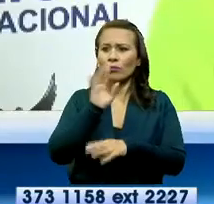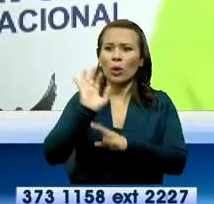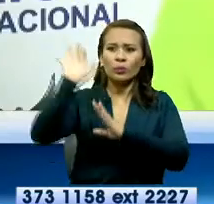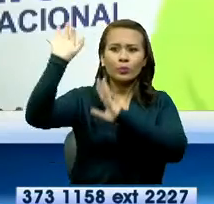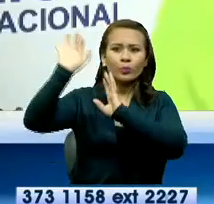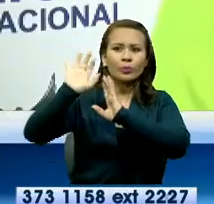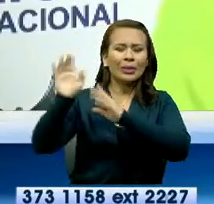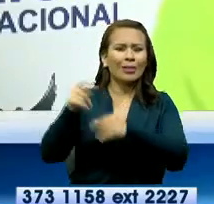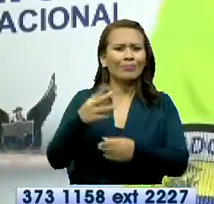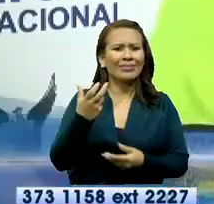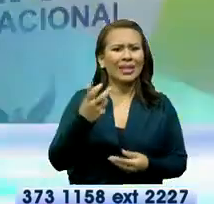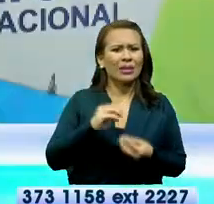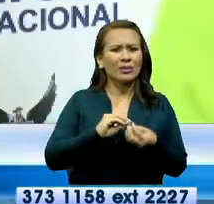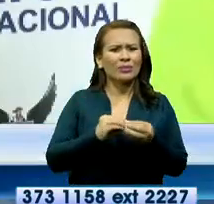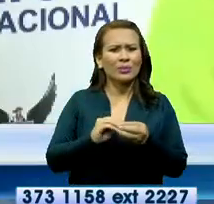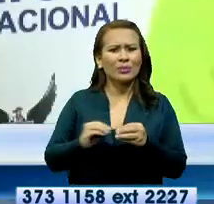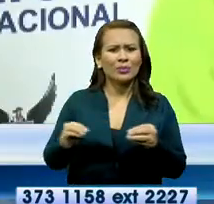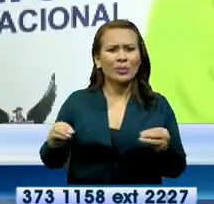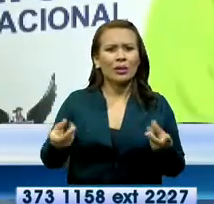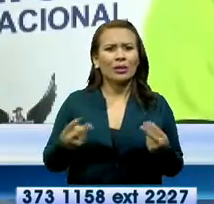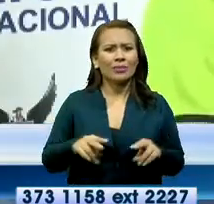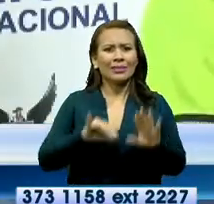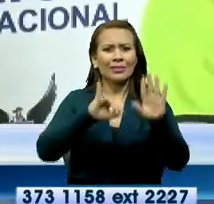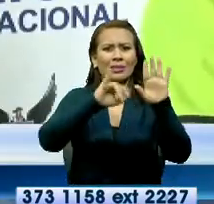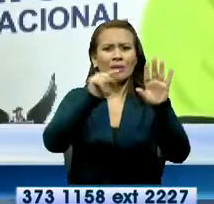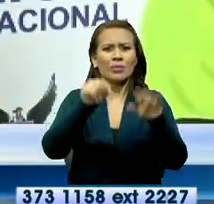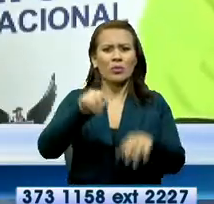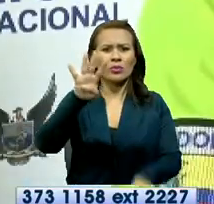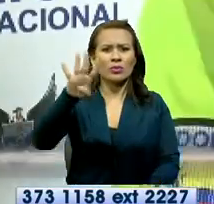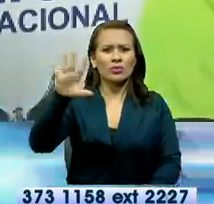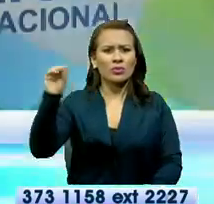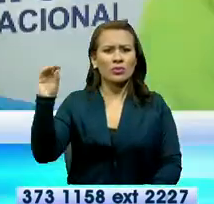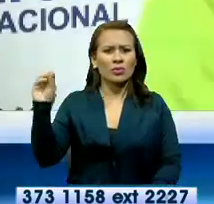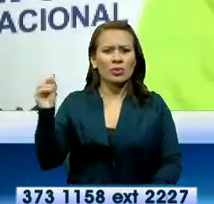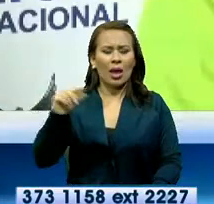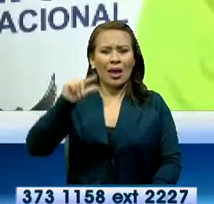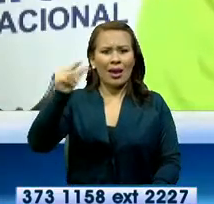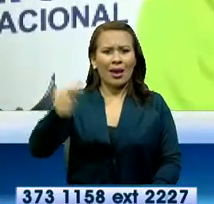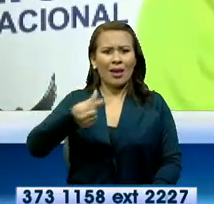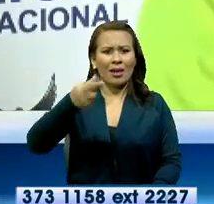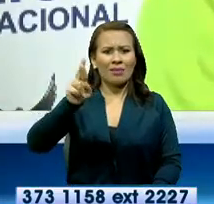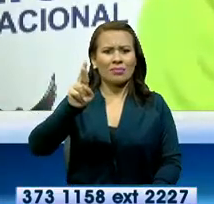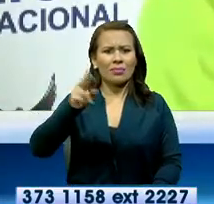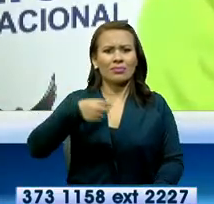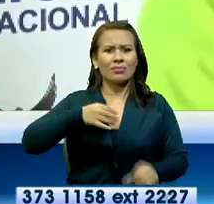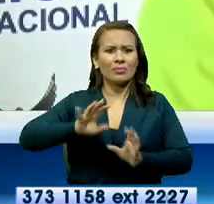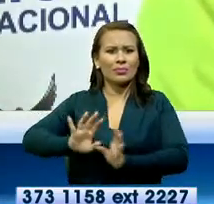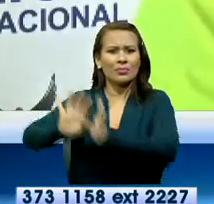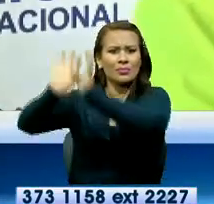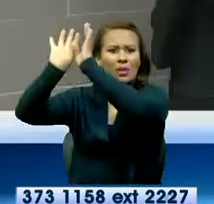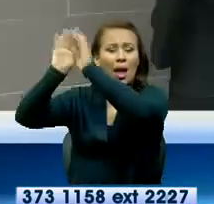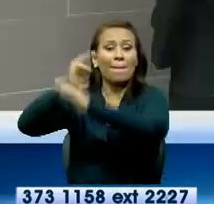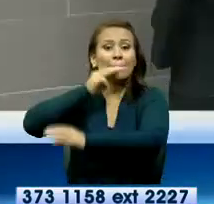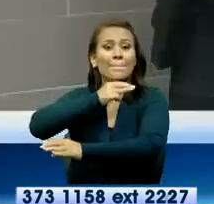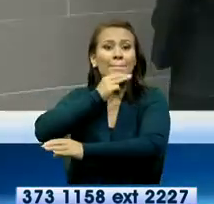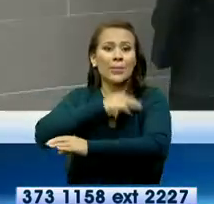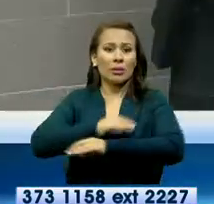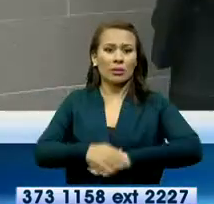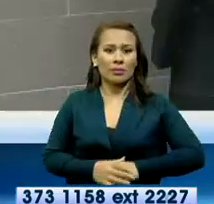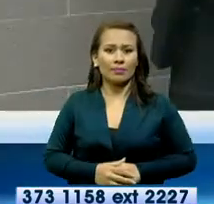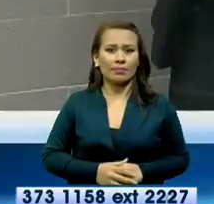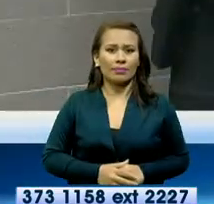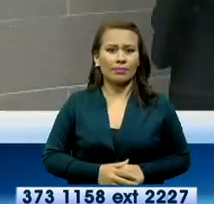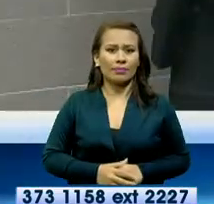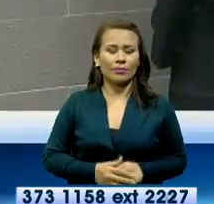de marihuana con un total de 6.456 gramos, los mismos que iban destinados hacia la ciudad de Manta. No es un